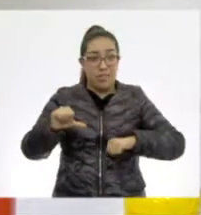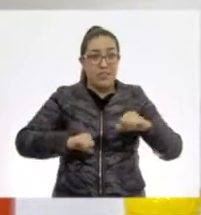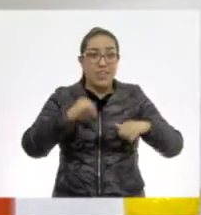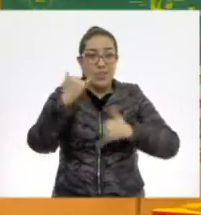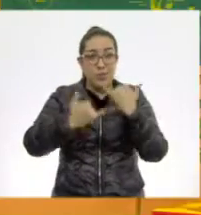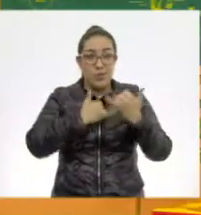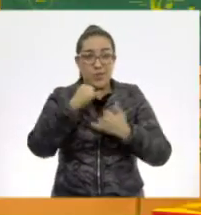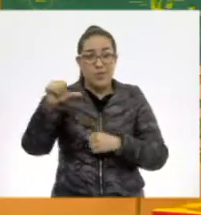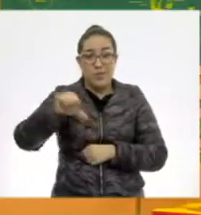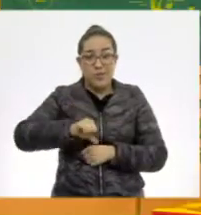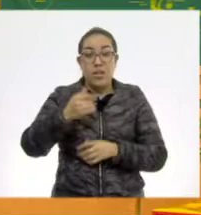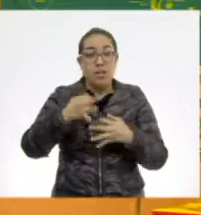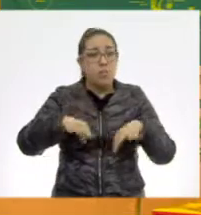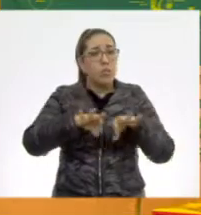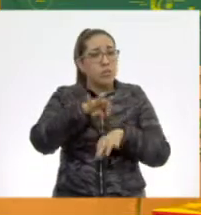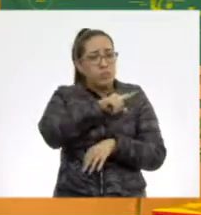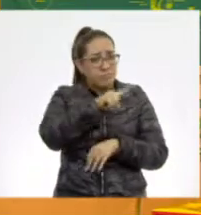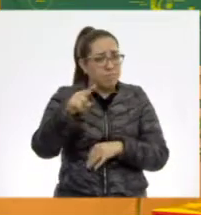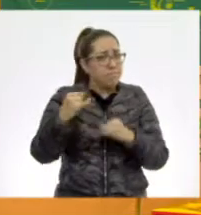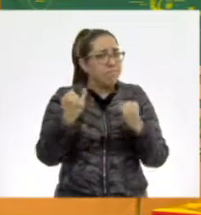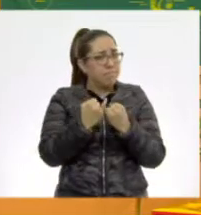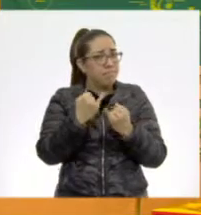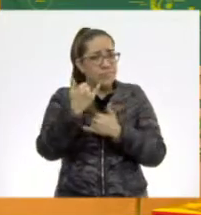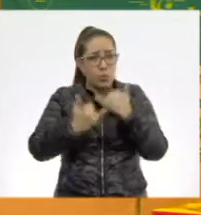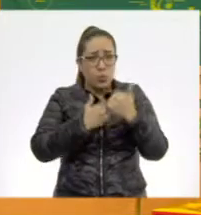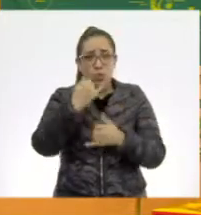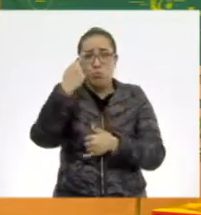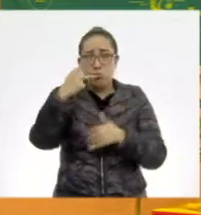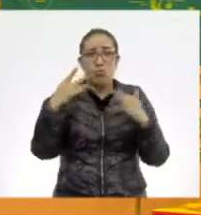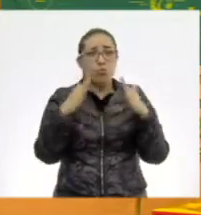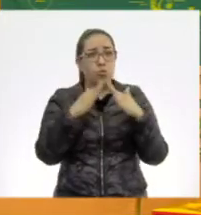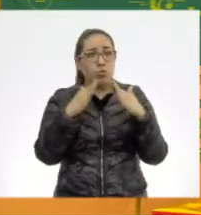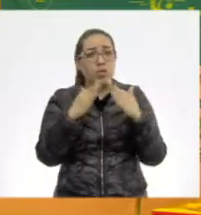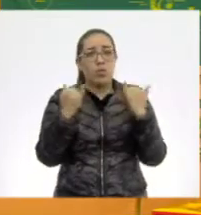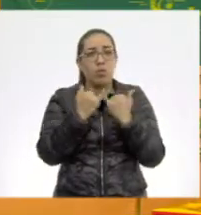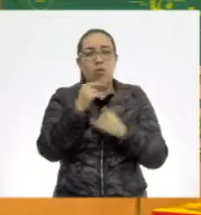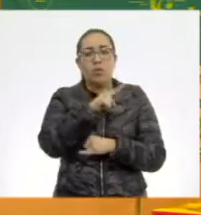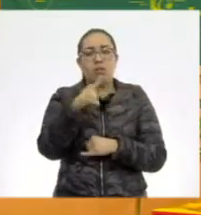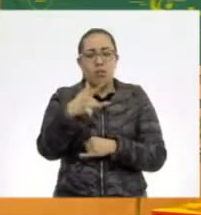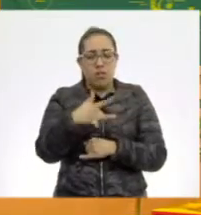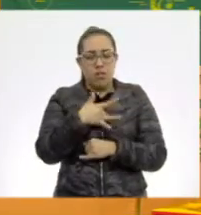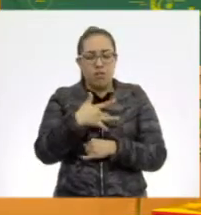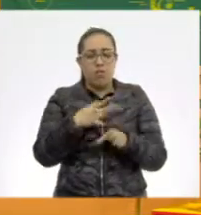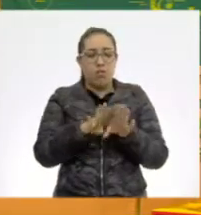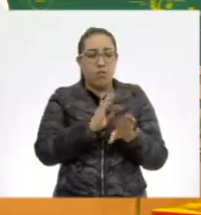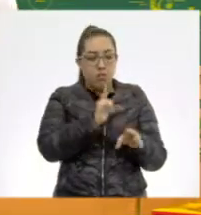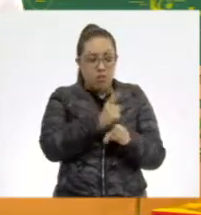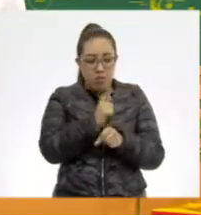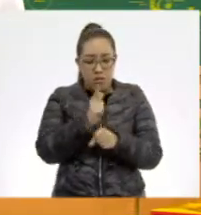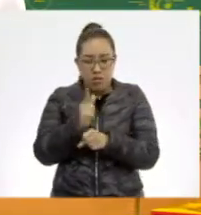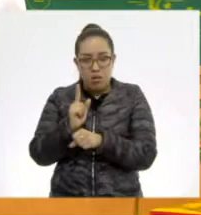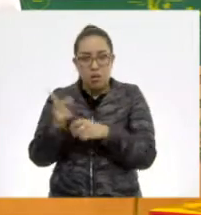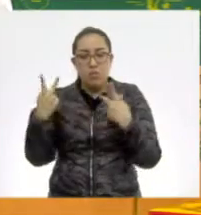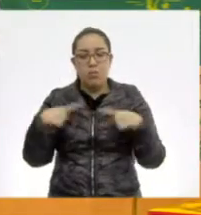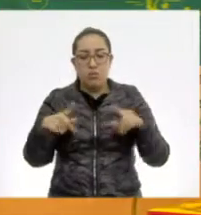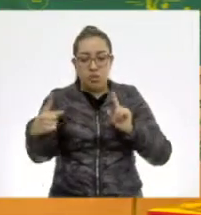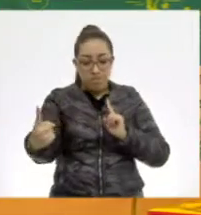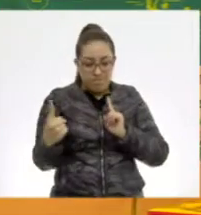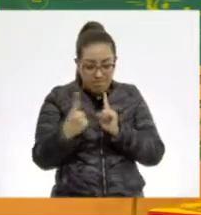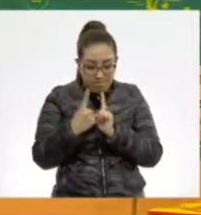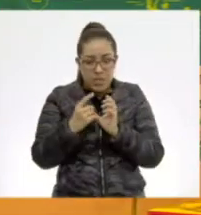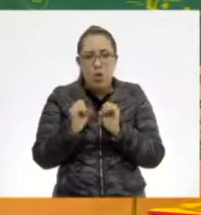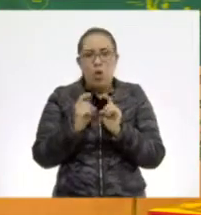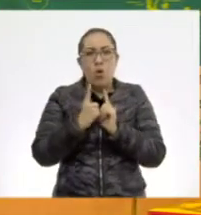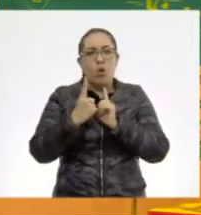importante que los niños y niñas también jueguen con ellos, con esto en casa, para que ellos también puedan identificar hasta dónde se puede acercar o